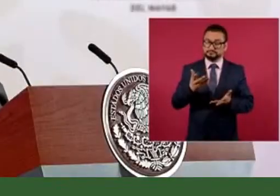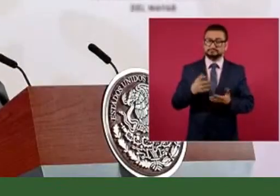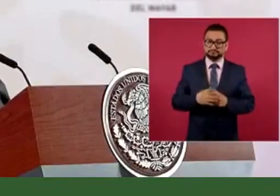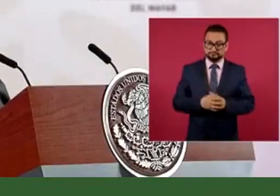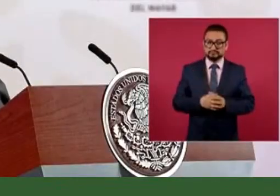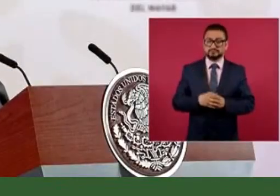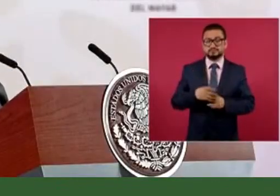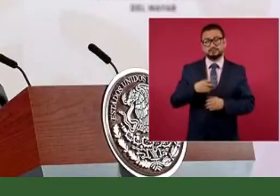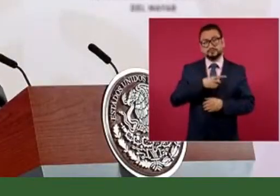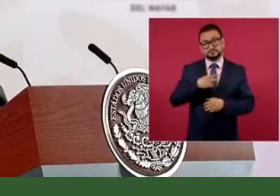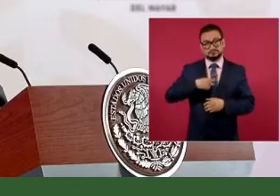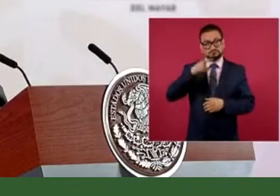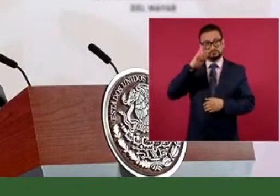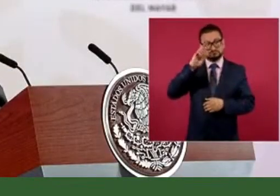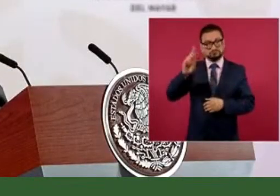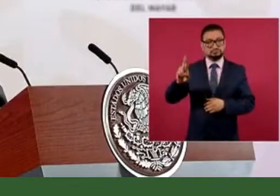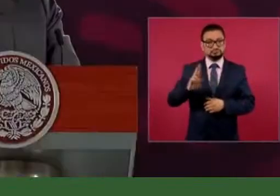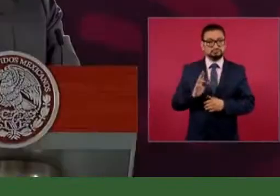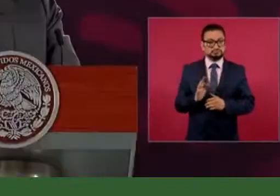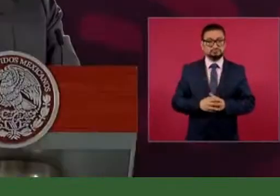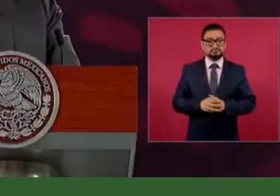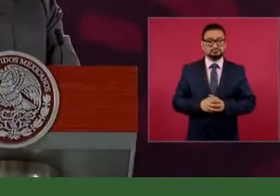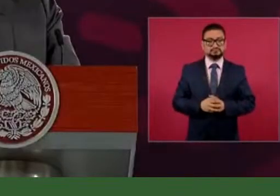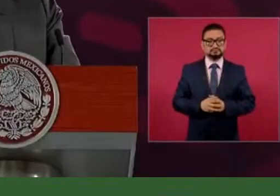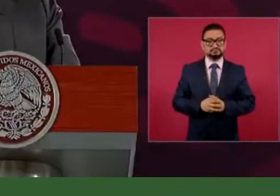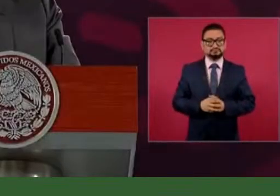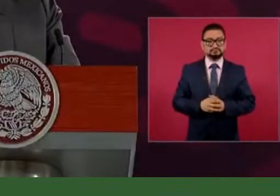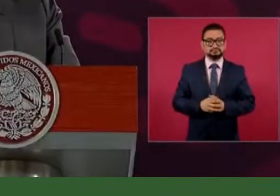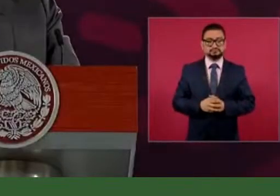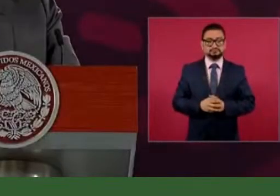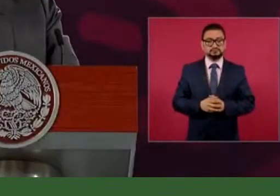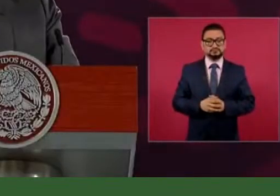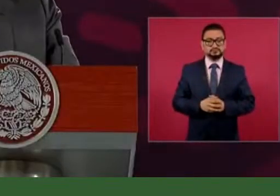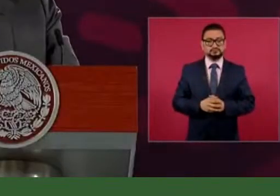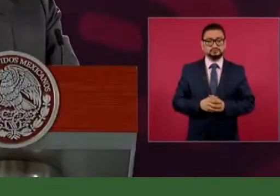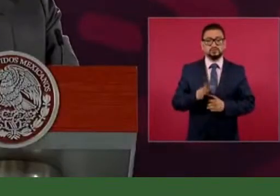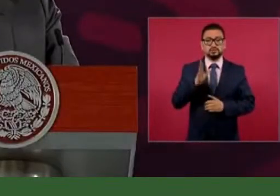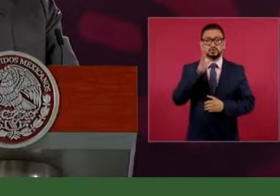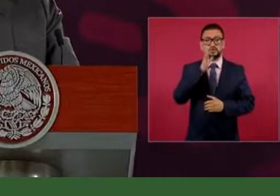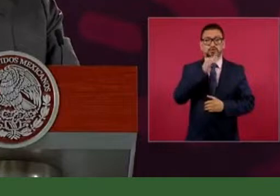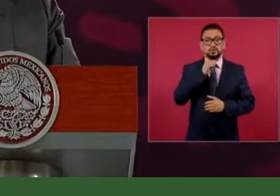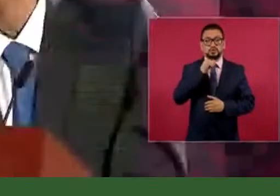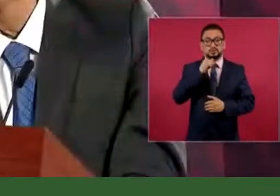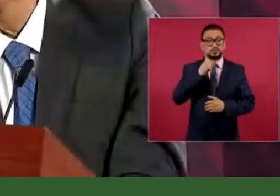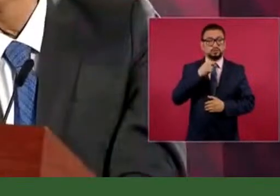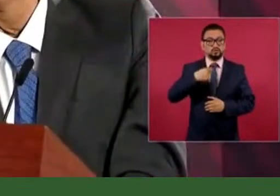respetar, no puede haber pensamiento único.